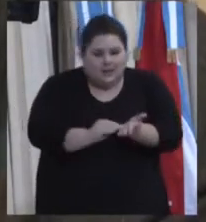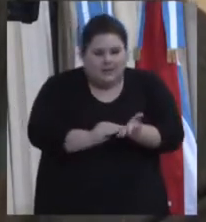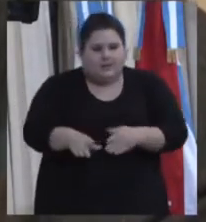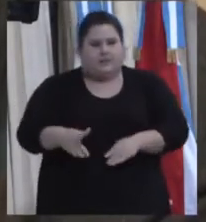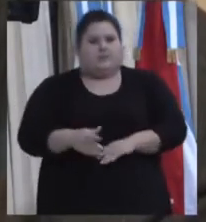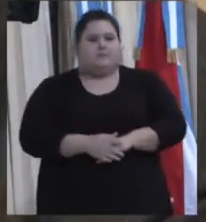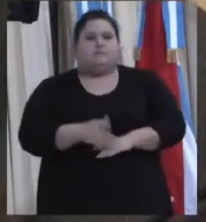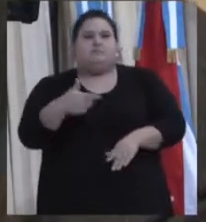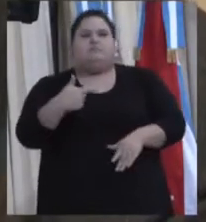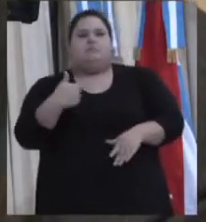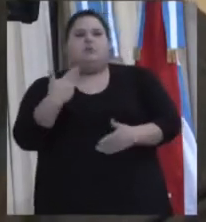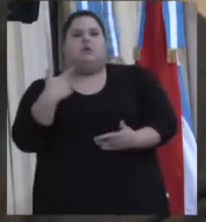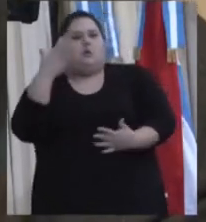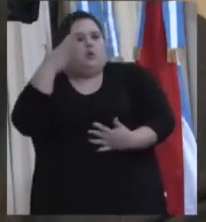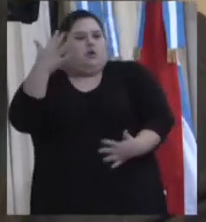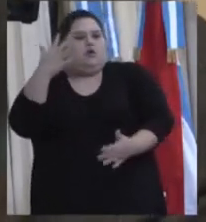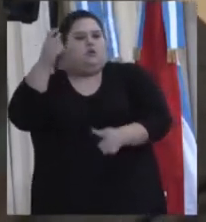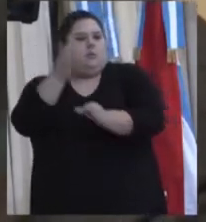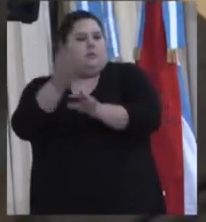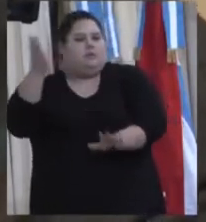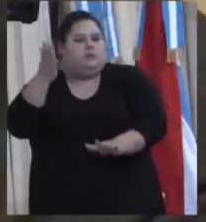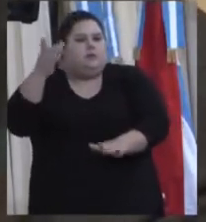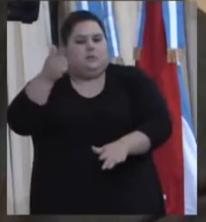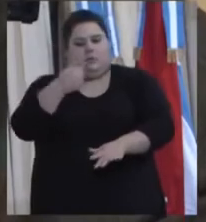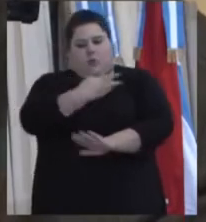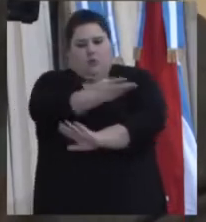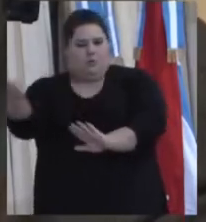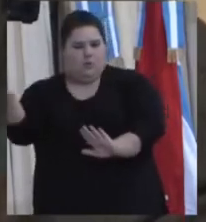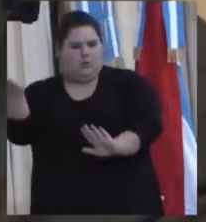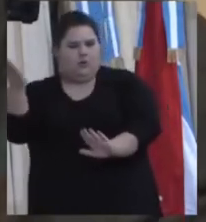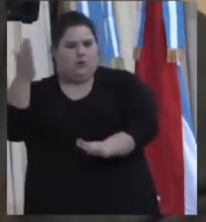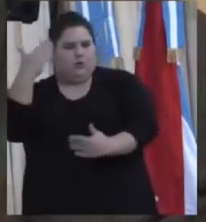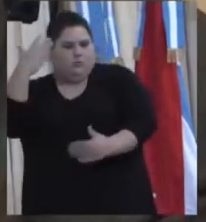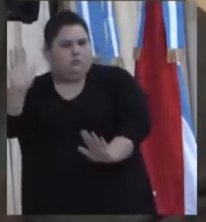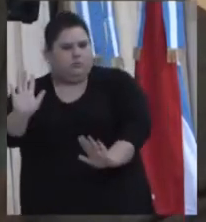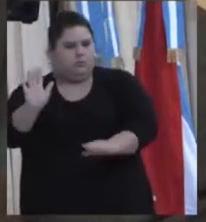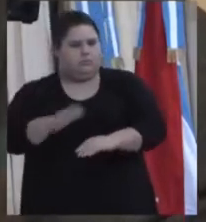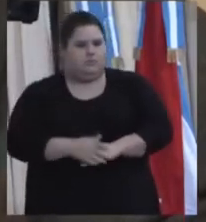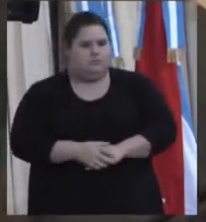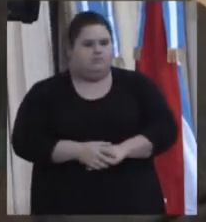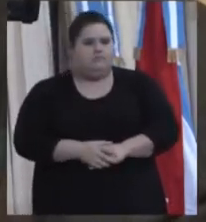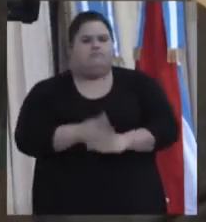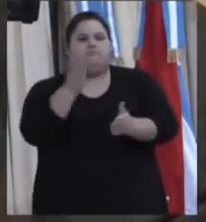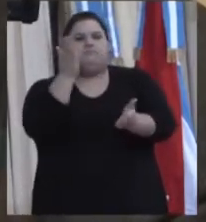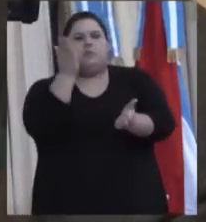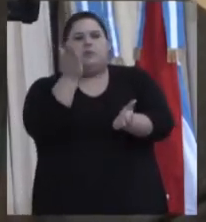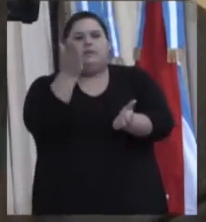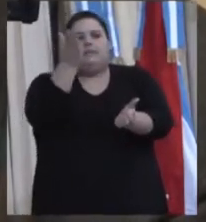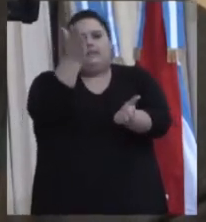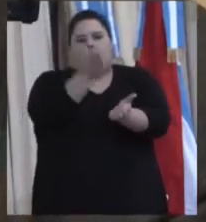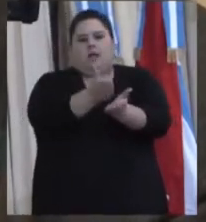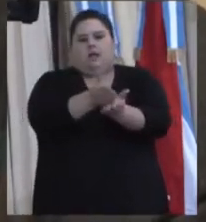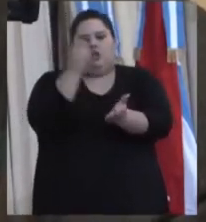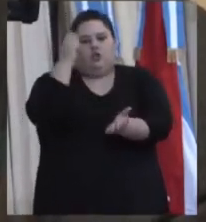tenía un reconocimiento especial en la consideración pública, diríamos hoy. El derecho en algún momento dividió